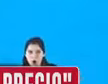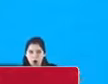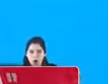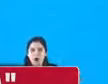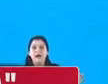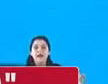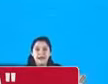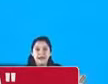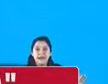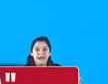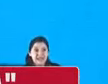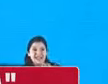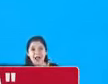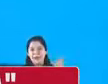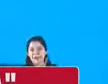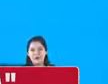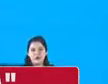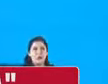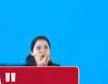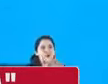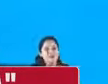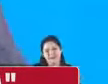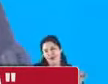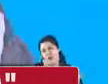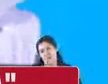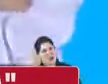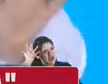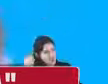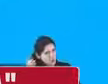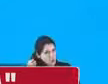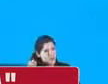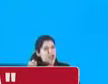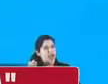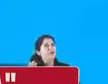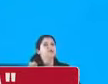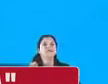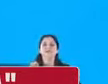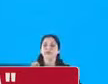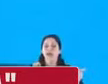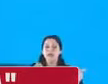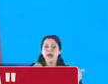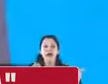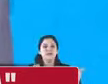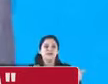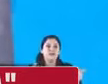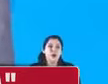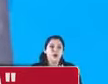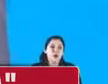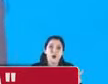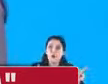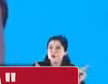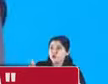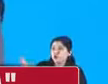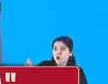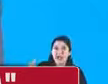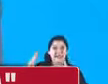y con todas estas cosas no voy a nombrar la todos la conocen una rubia que no es lo digo con esta suerte para encontrar vivienda